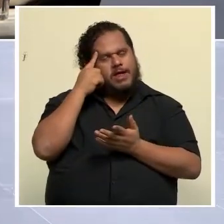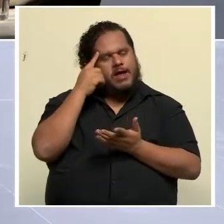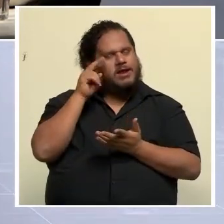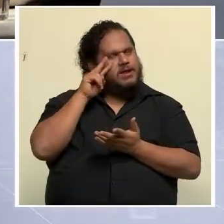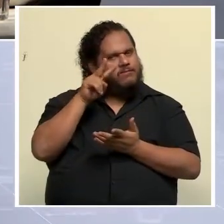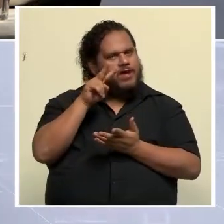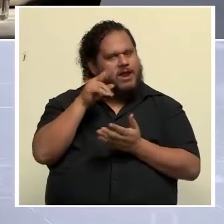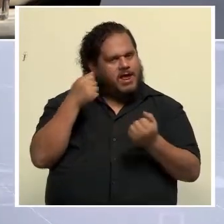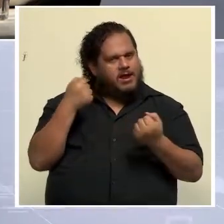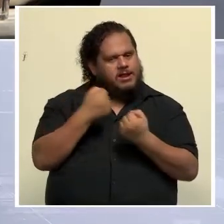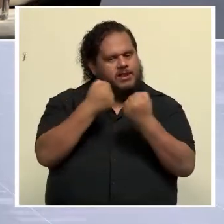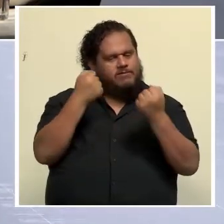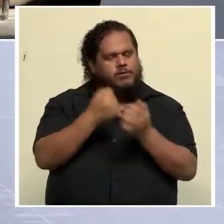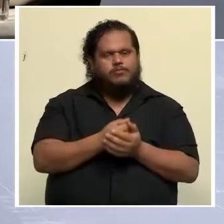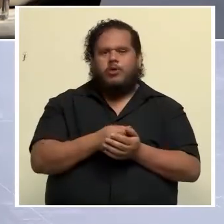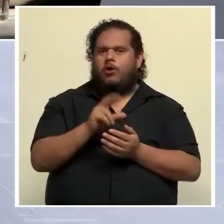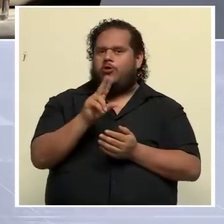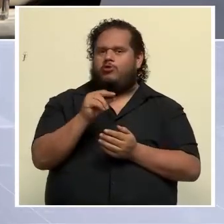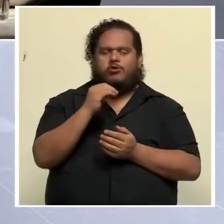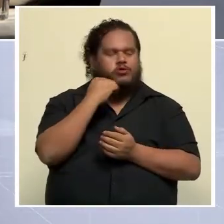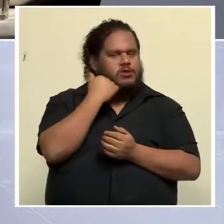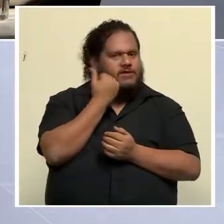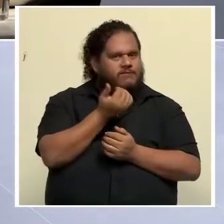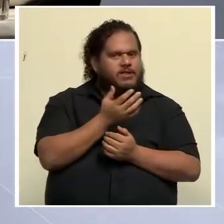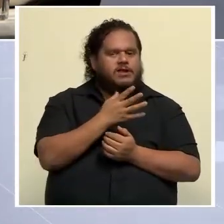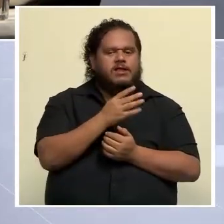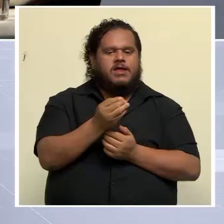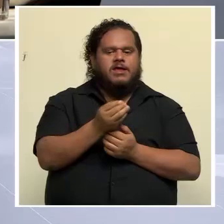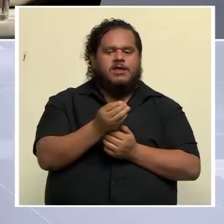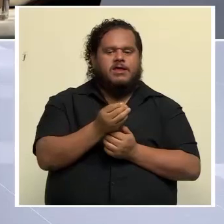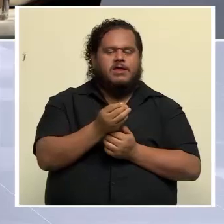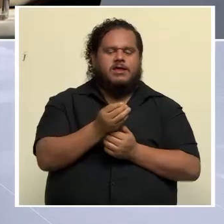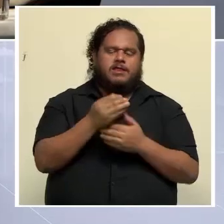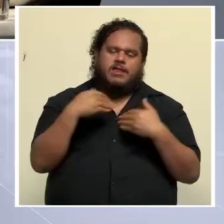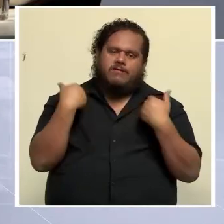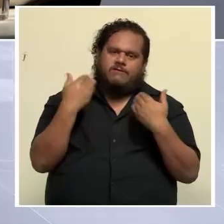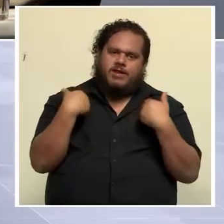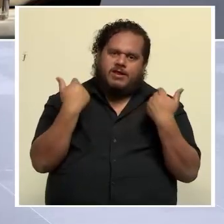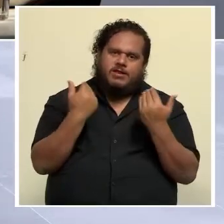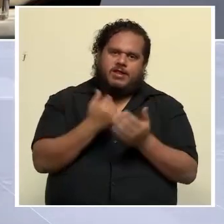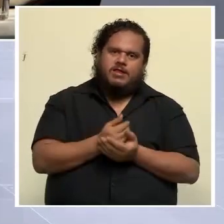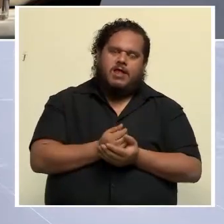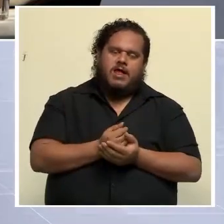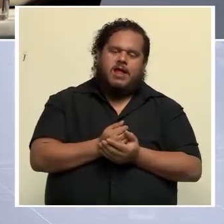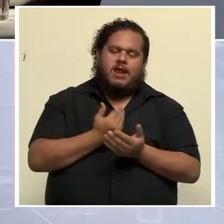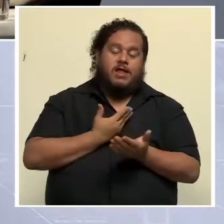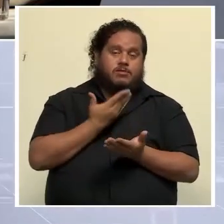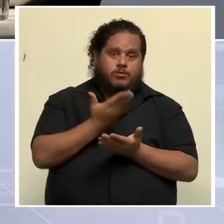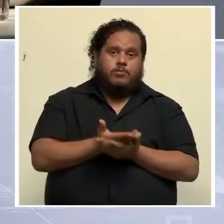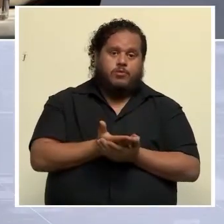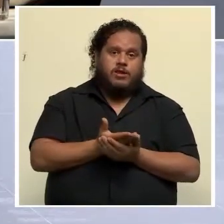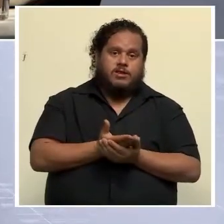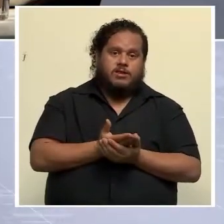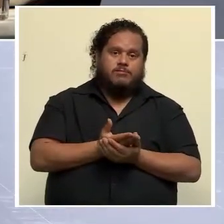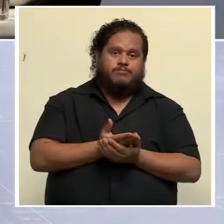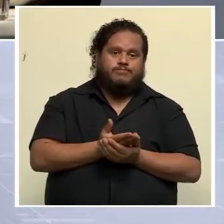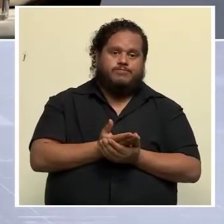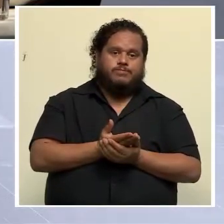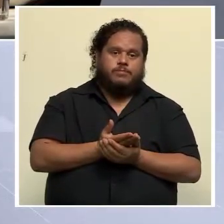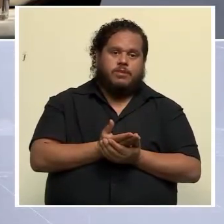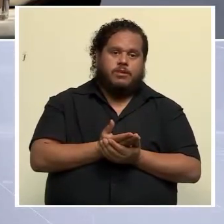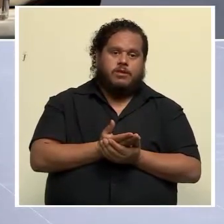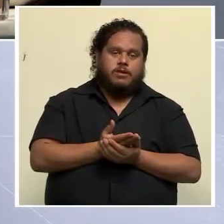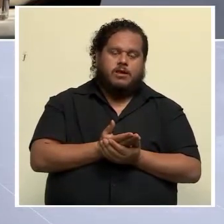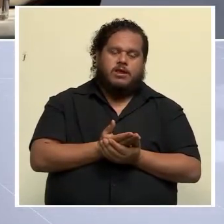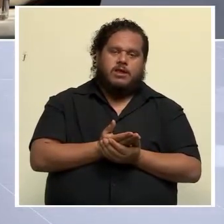desafío. No son tan fáciles y tan alegres las propuestas,